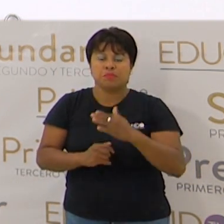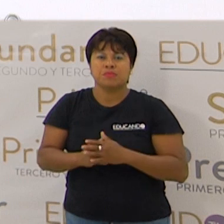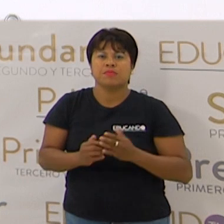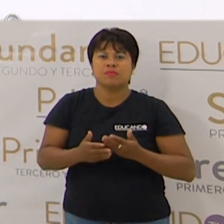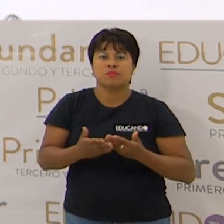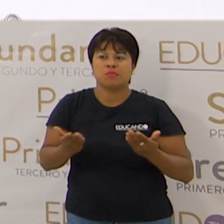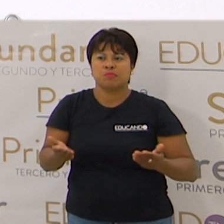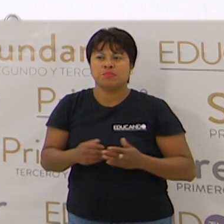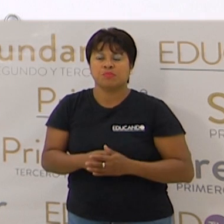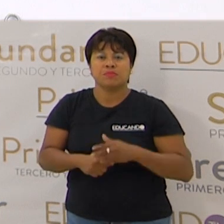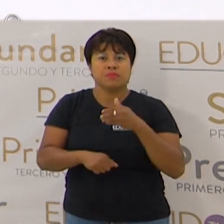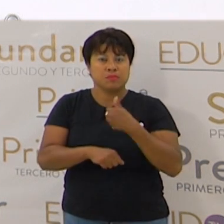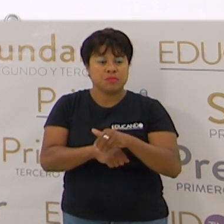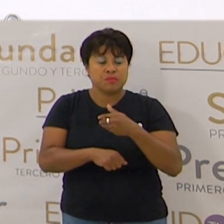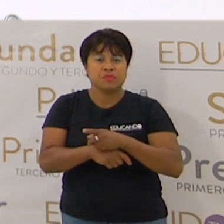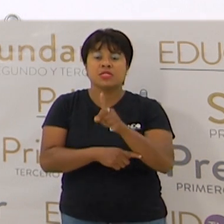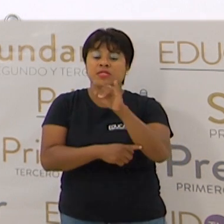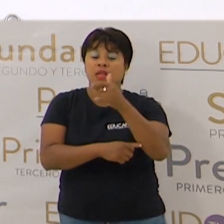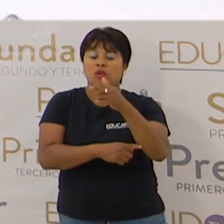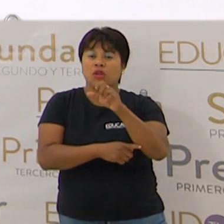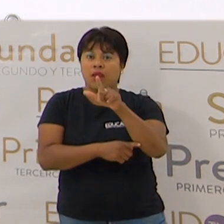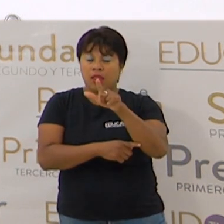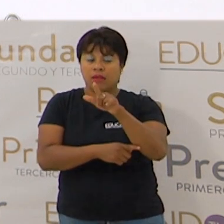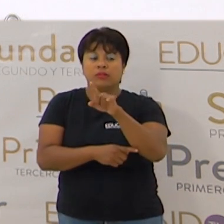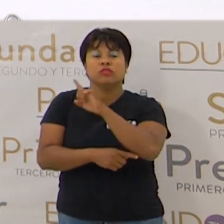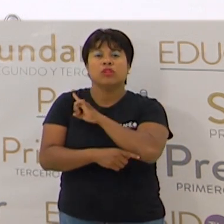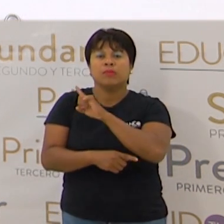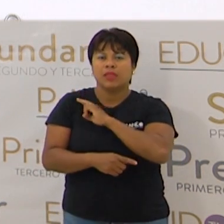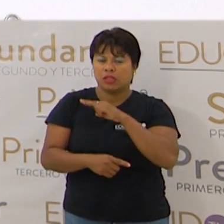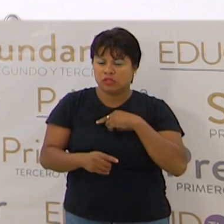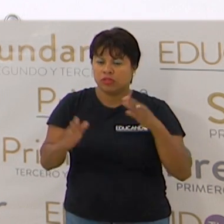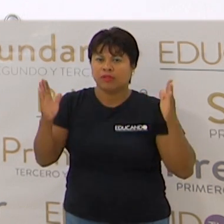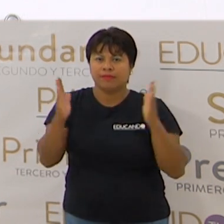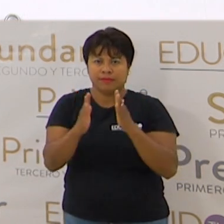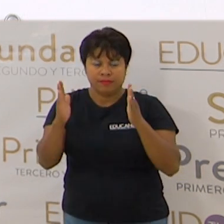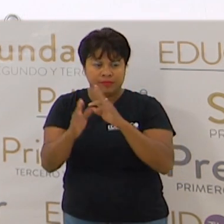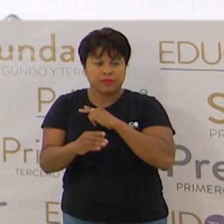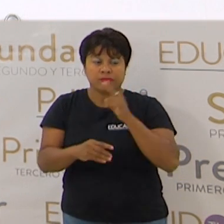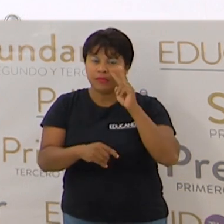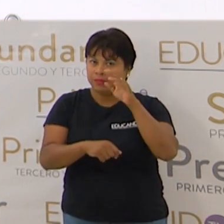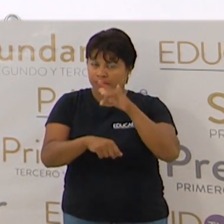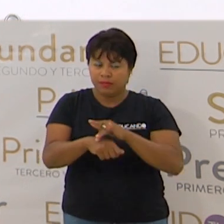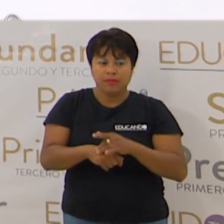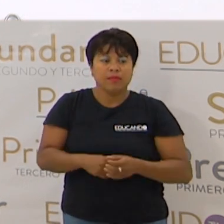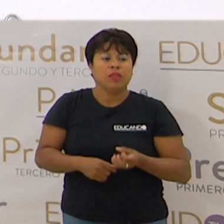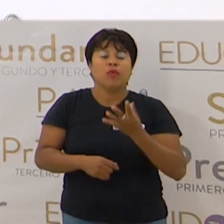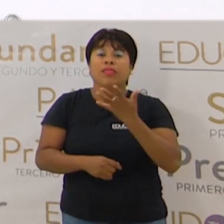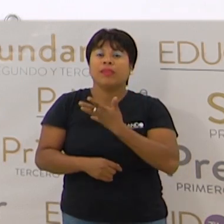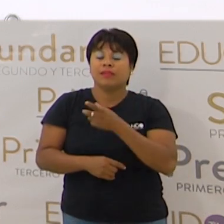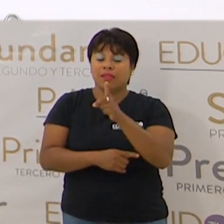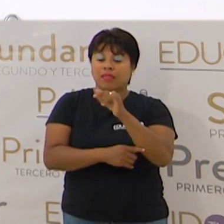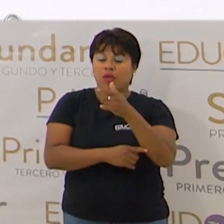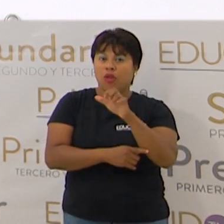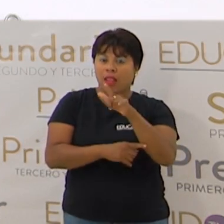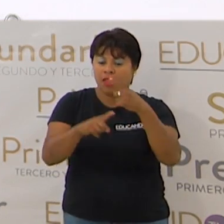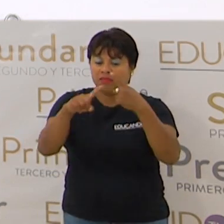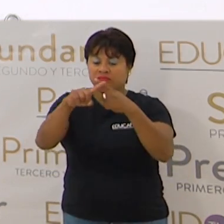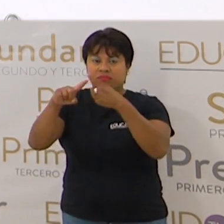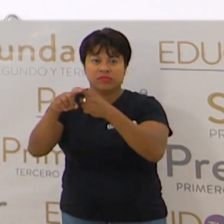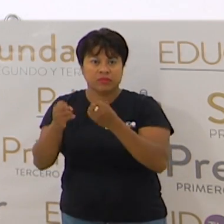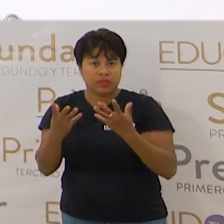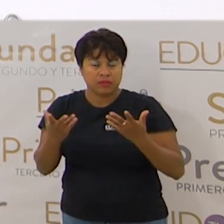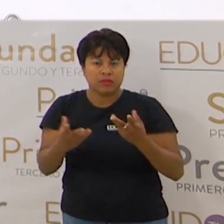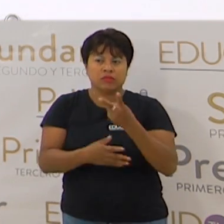Bien, ahora, número de diagonales. Aquí solamente vamos a resumir lo que ya vimos, ¿eh? ¿Cuántas diagonales tenía un